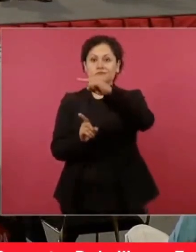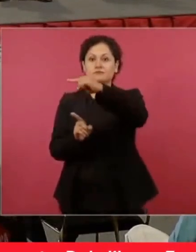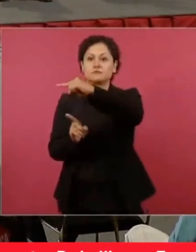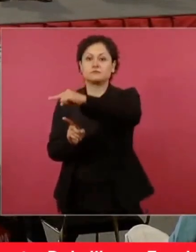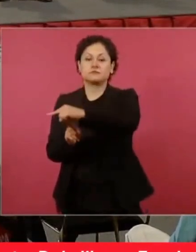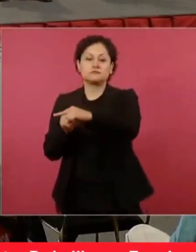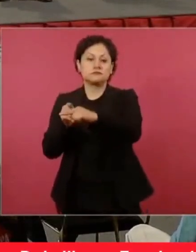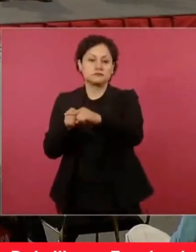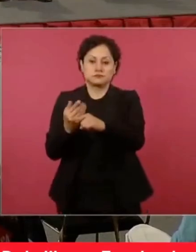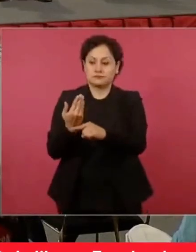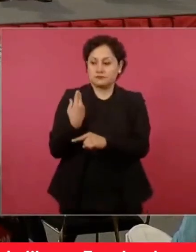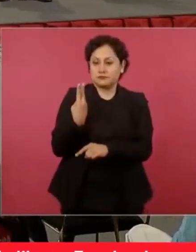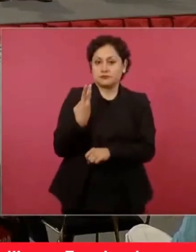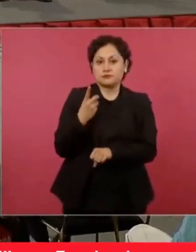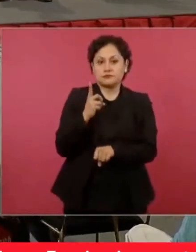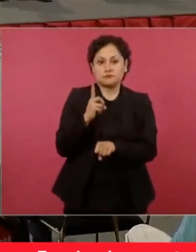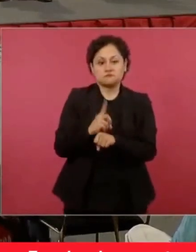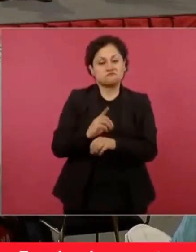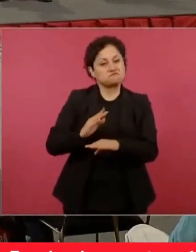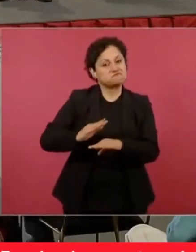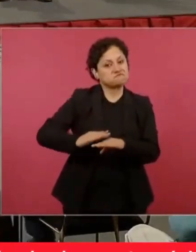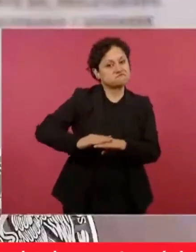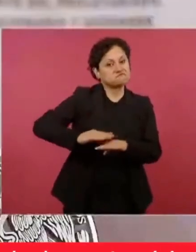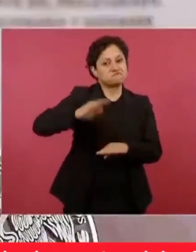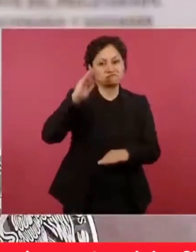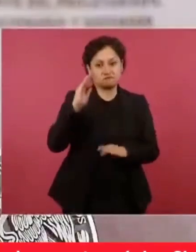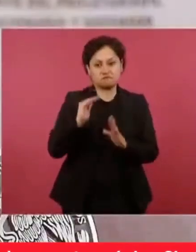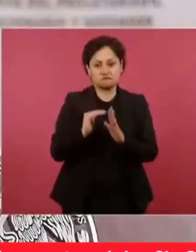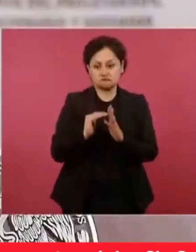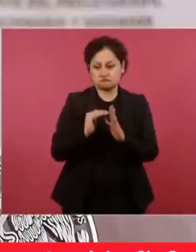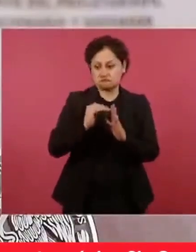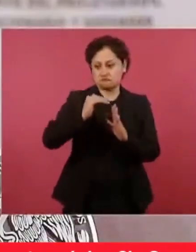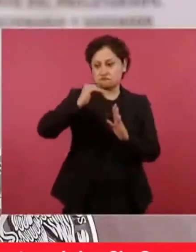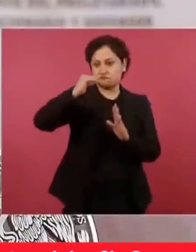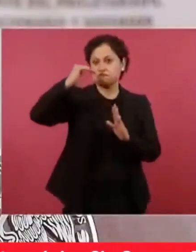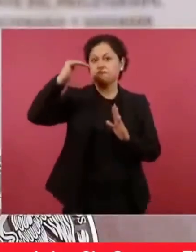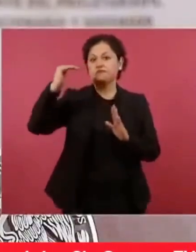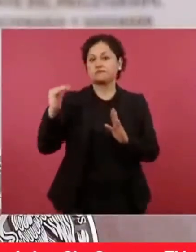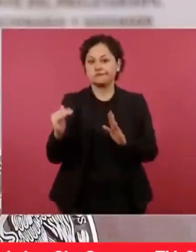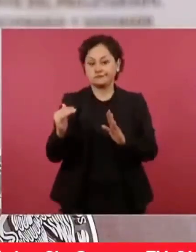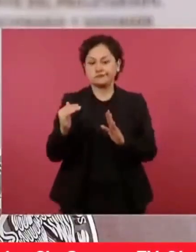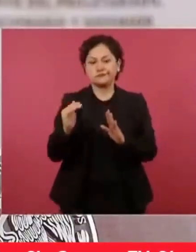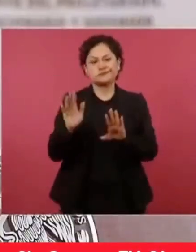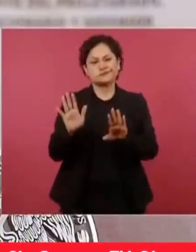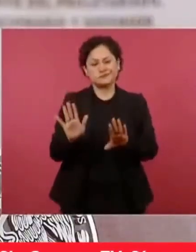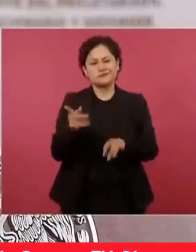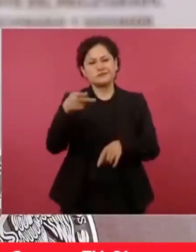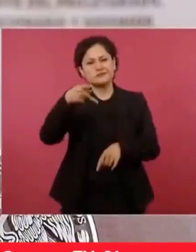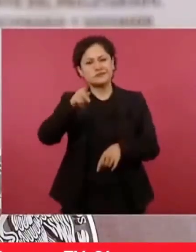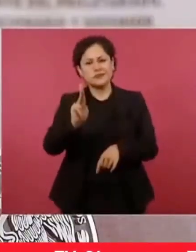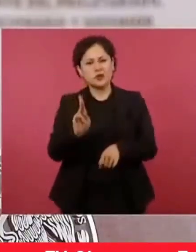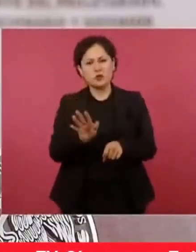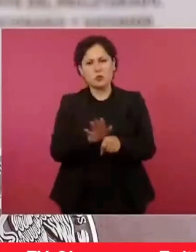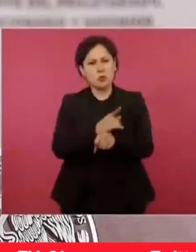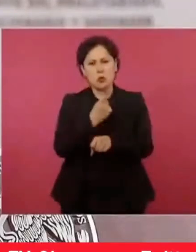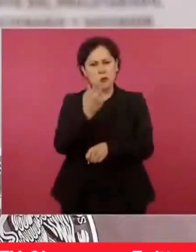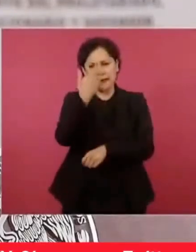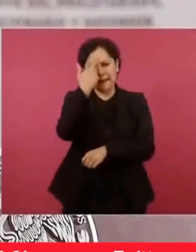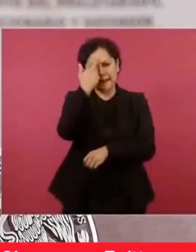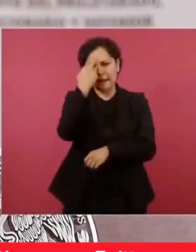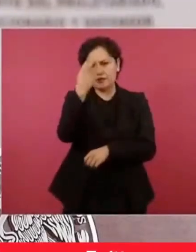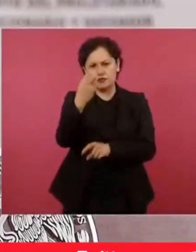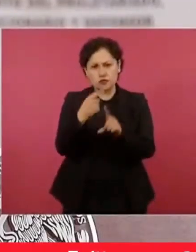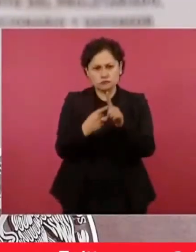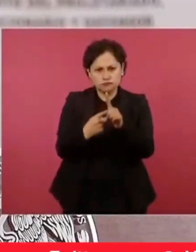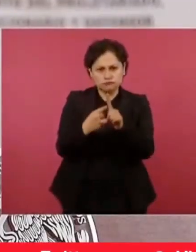días. ¿Pero qué causa este efecto de las temperaturas? Si podemos pasar a la siguiente, por favor. Por supuesto, el